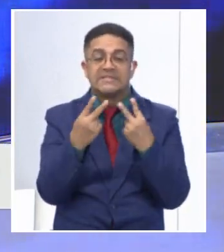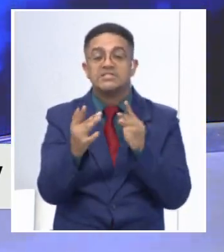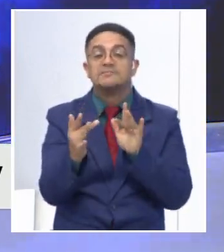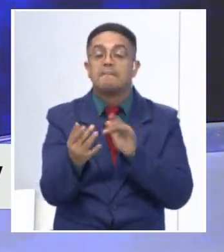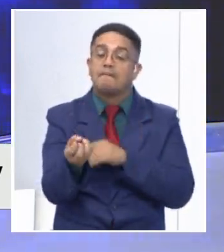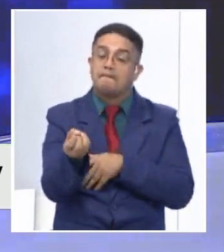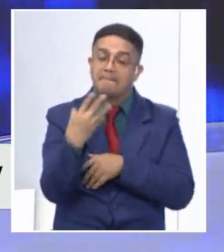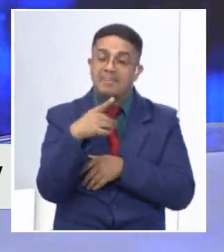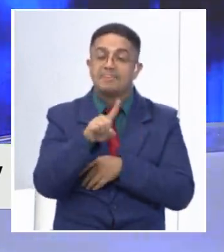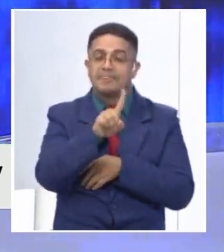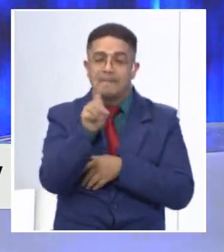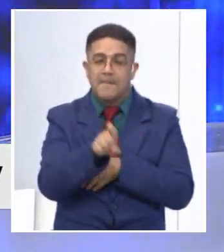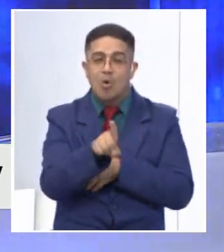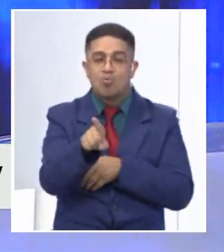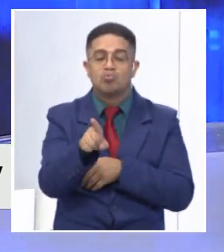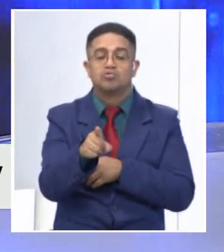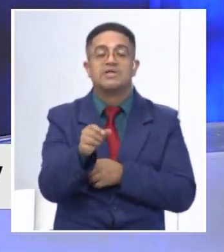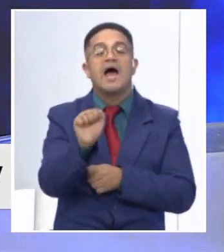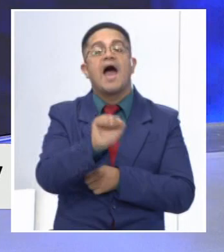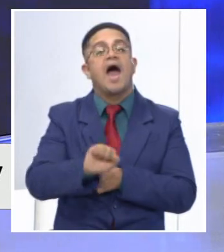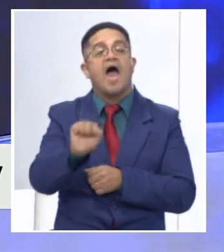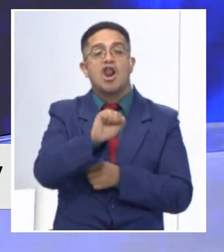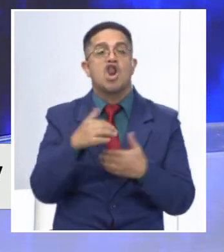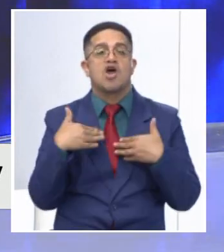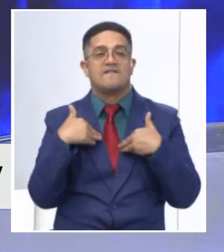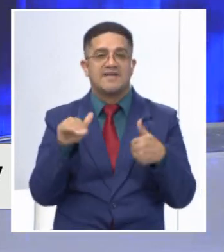interactúen con nosotros a través de las redes sociales,